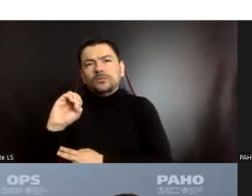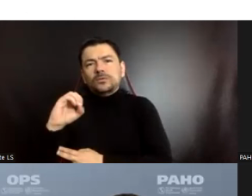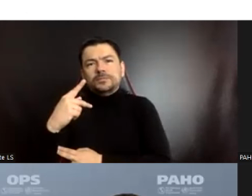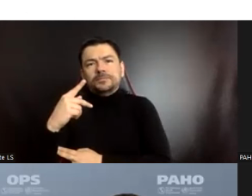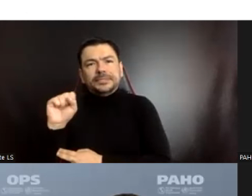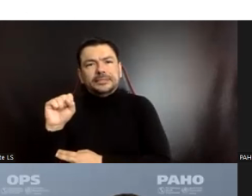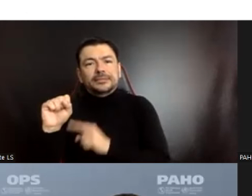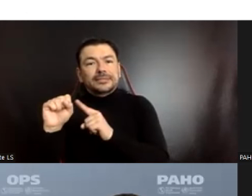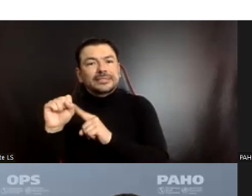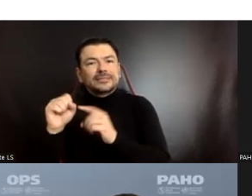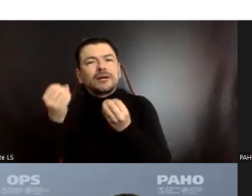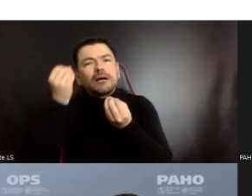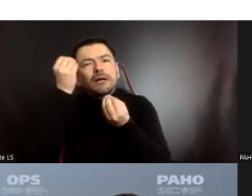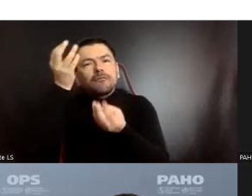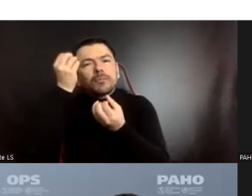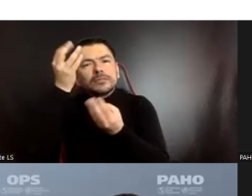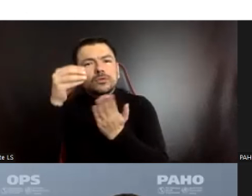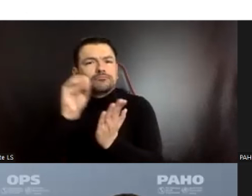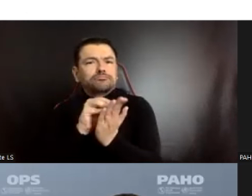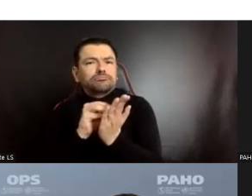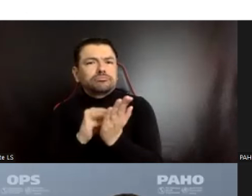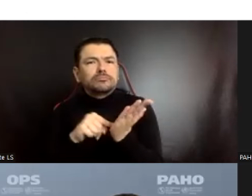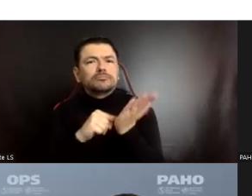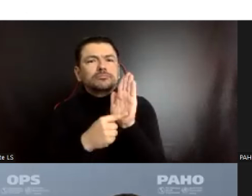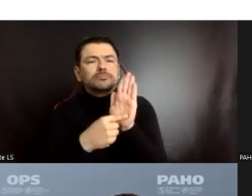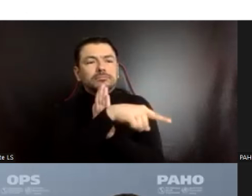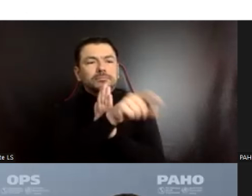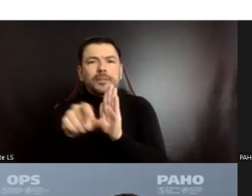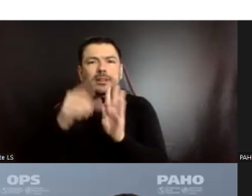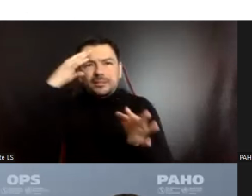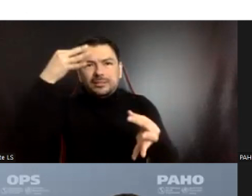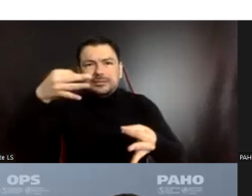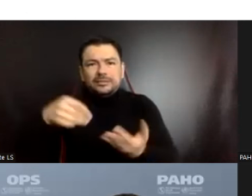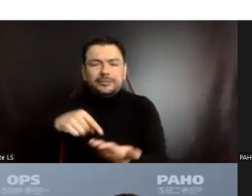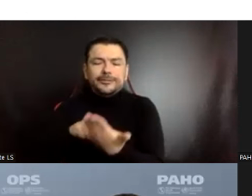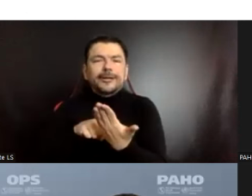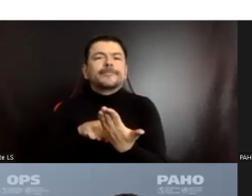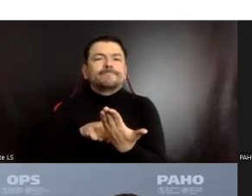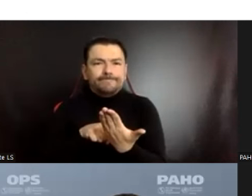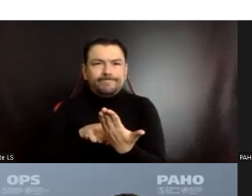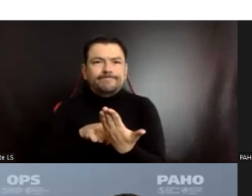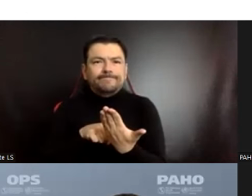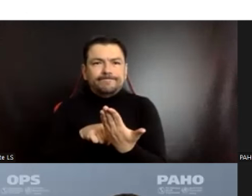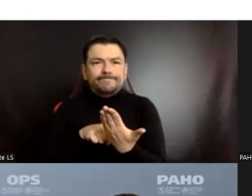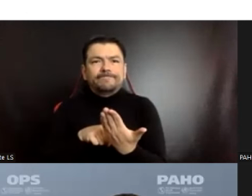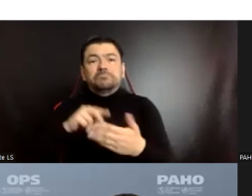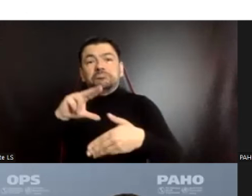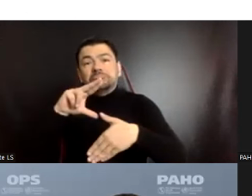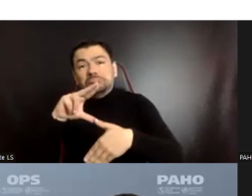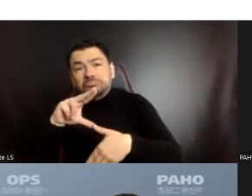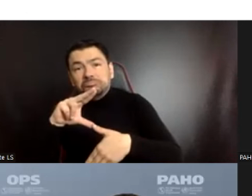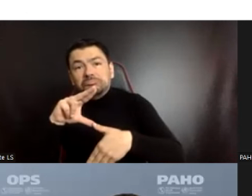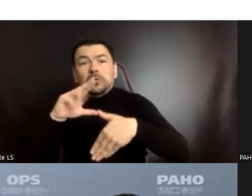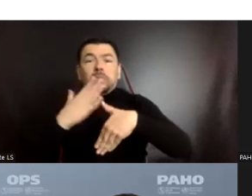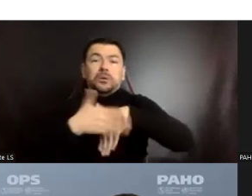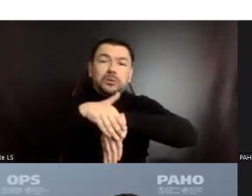que pueda ayudar a quienes toman decisiones en el mundo, no solo en Latinoamérica o en las Américas. Ahora se